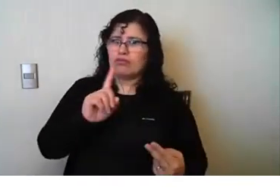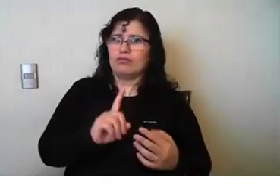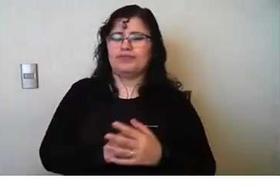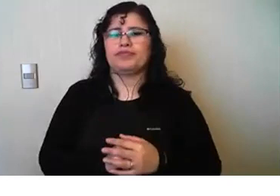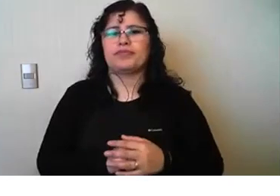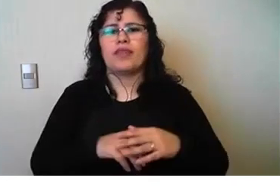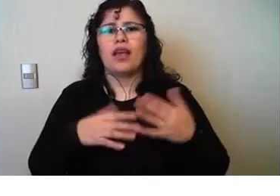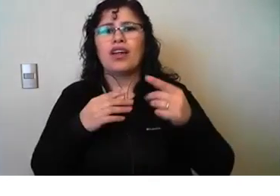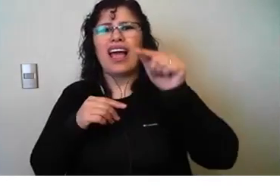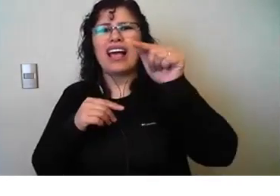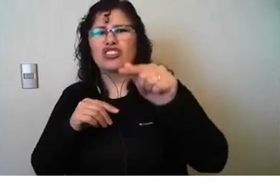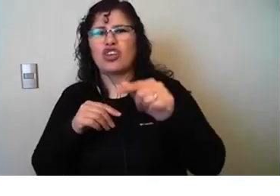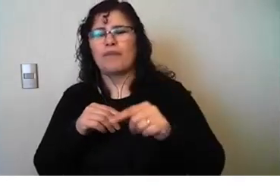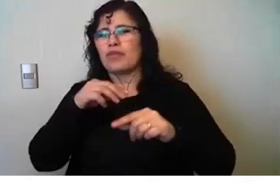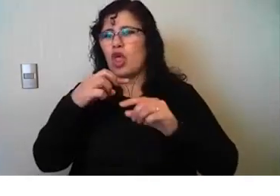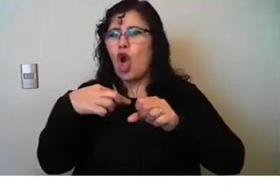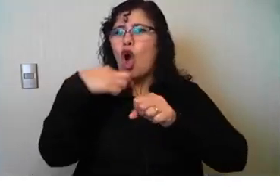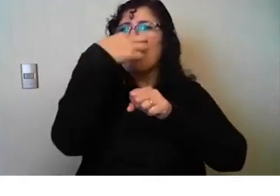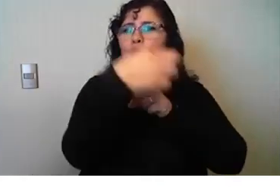póstero o dorso lateral.